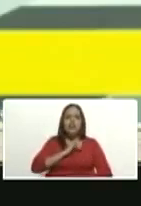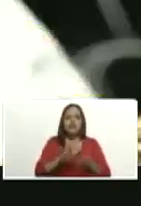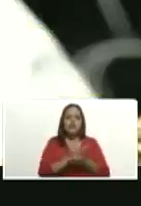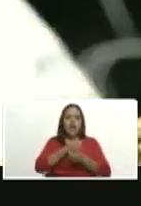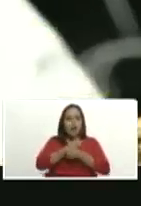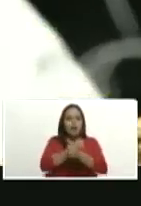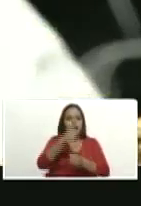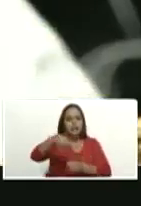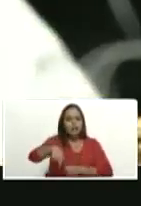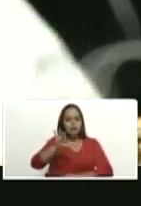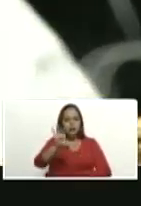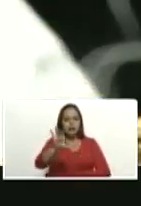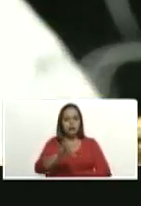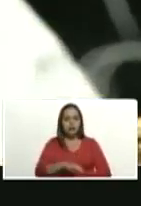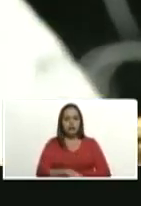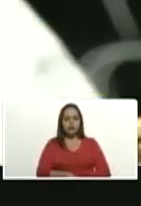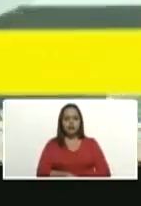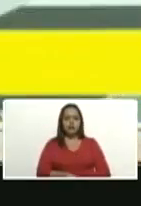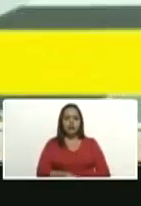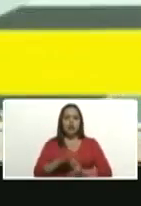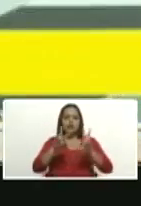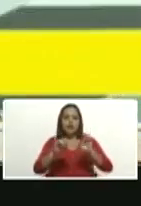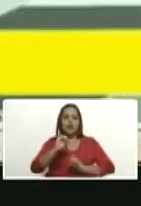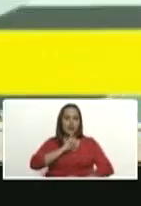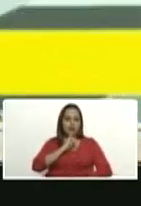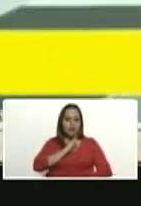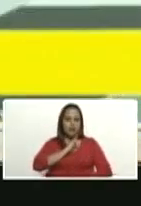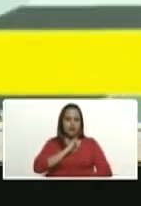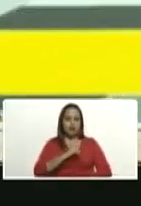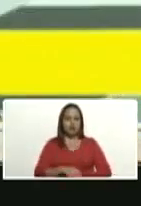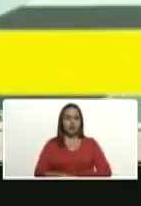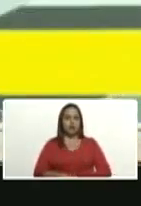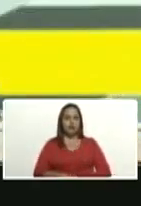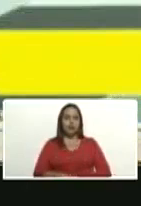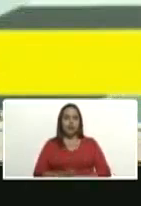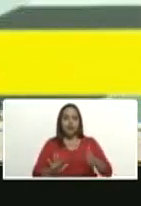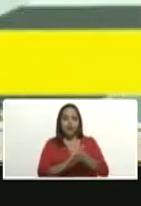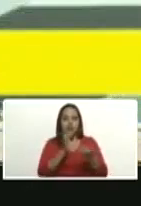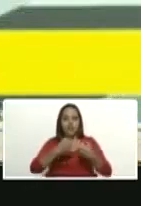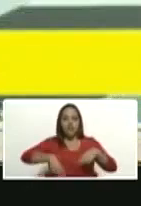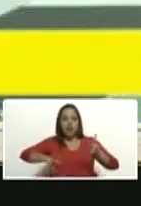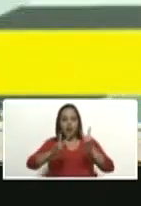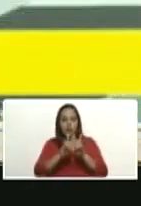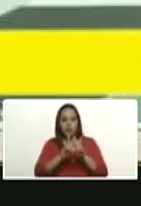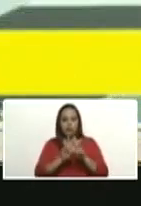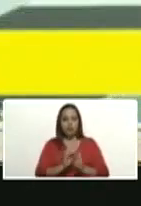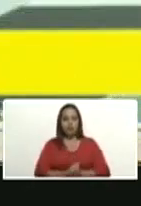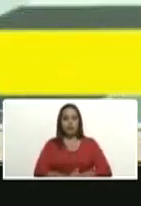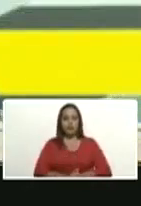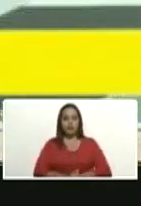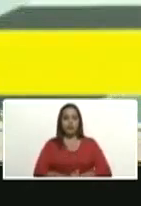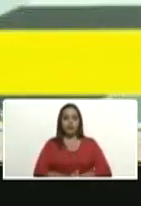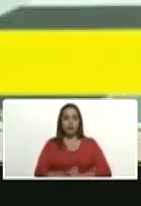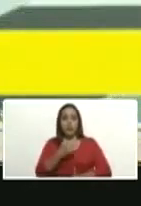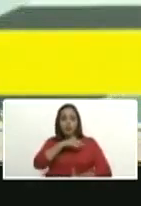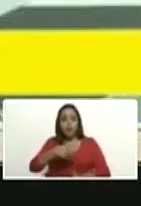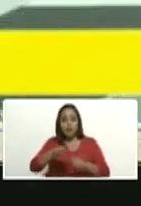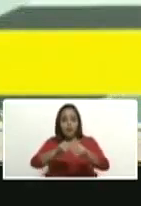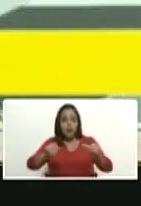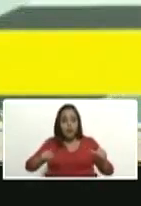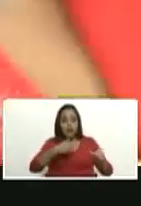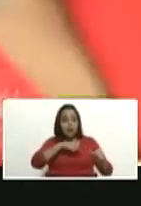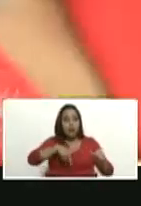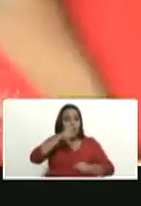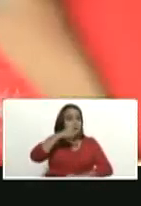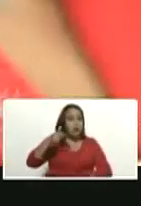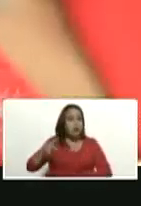este país, una nueva identidad de lo que es valorar nuestra tierra, nuestra